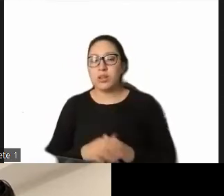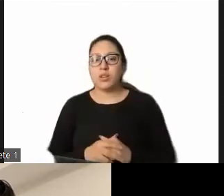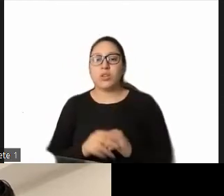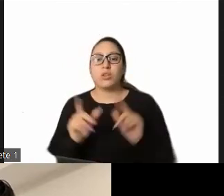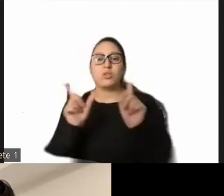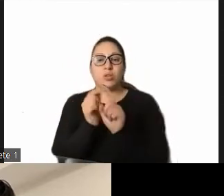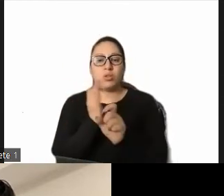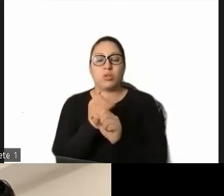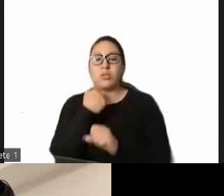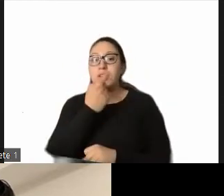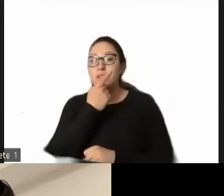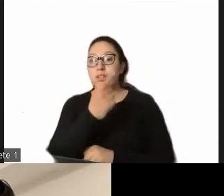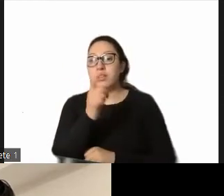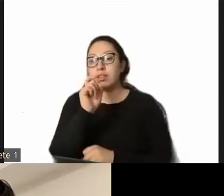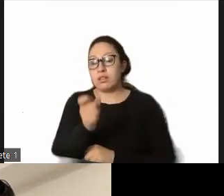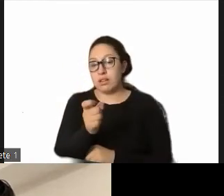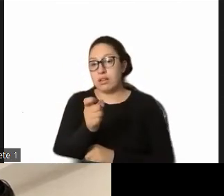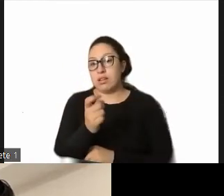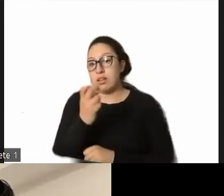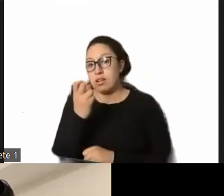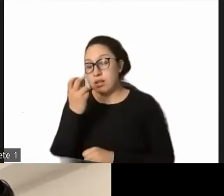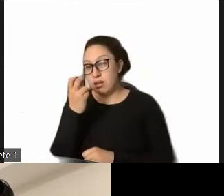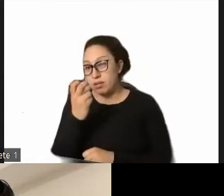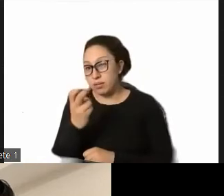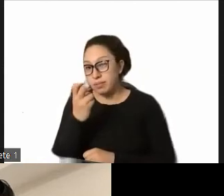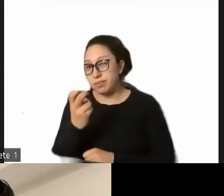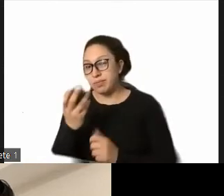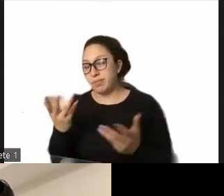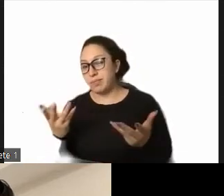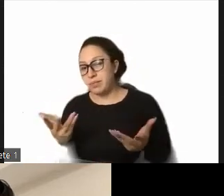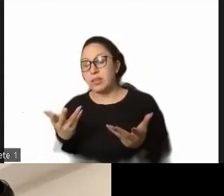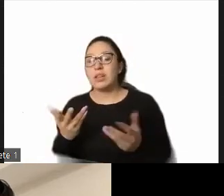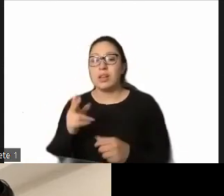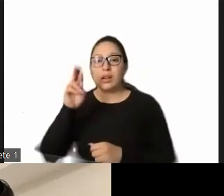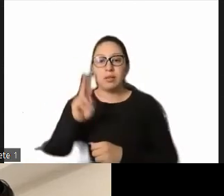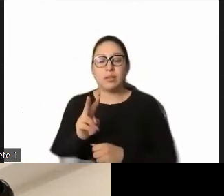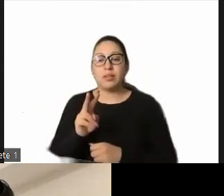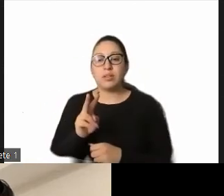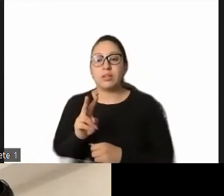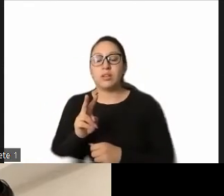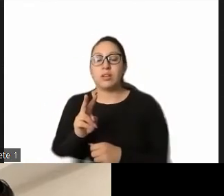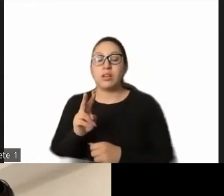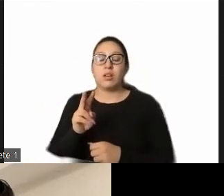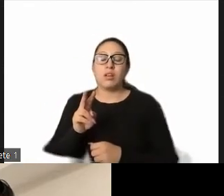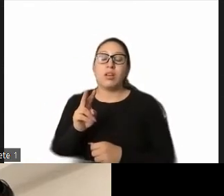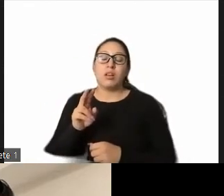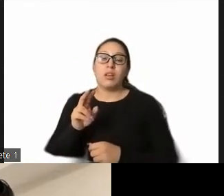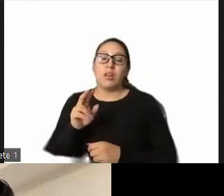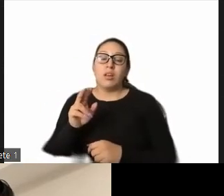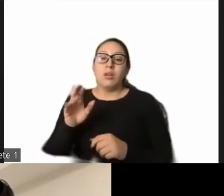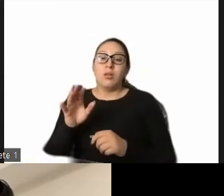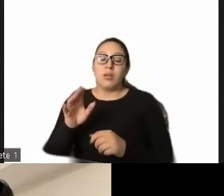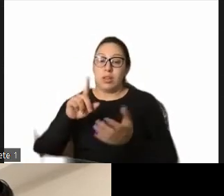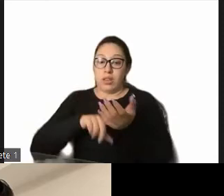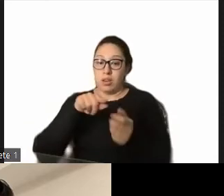que esta es una situación anómala en el dictamen, porque resulta que